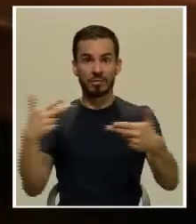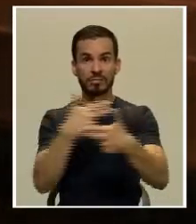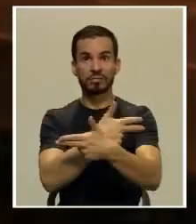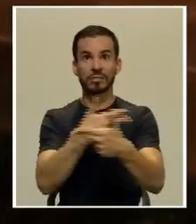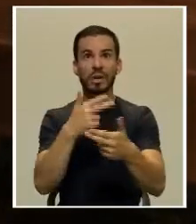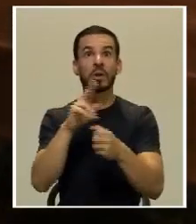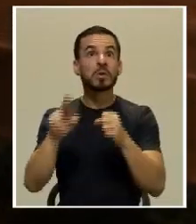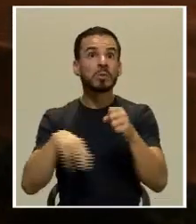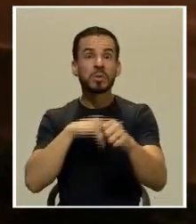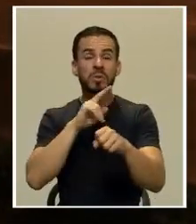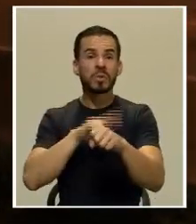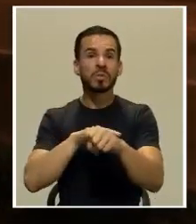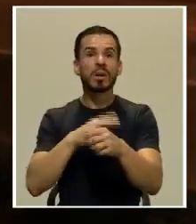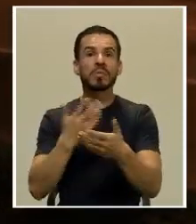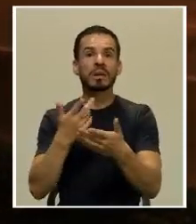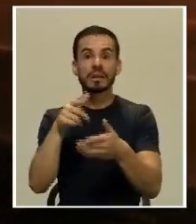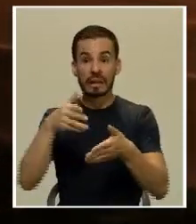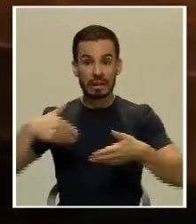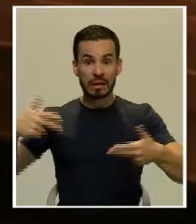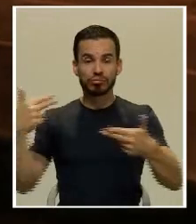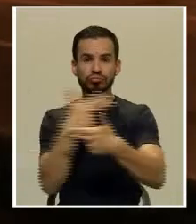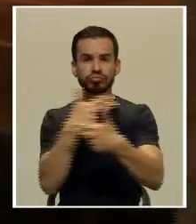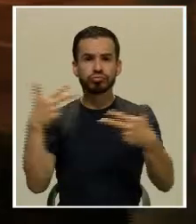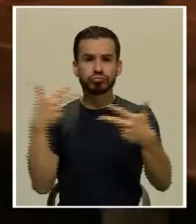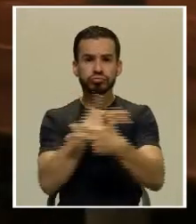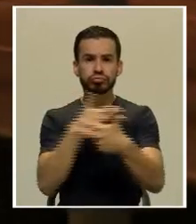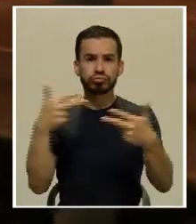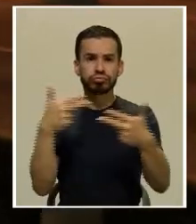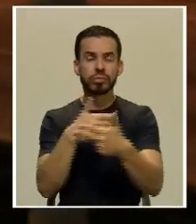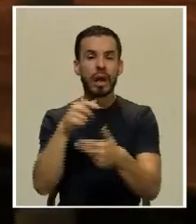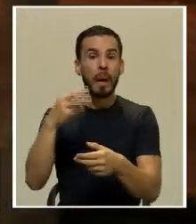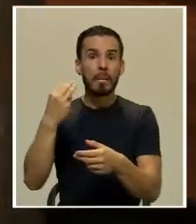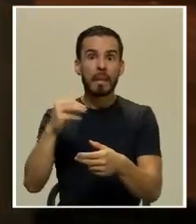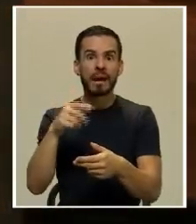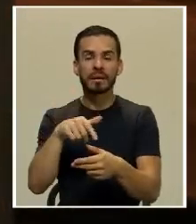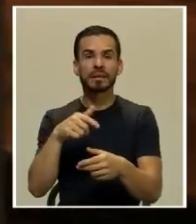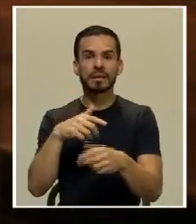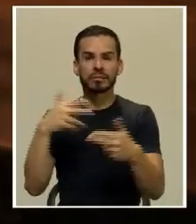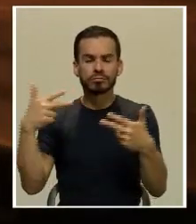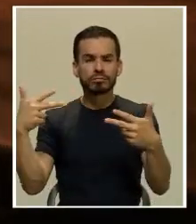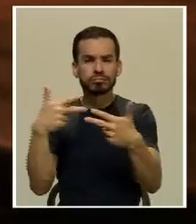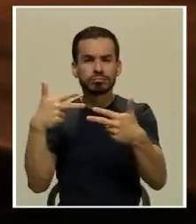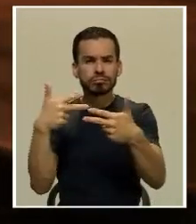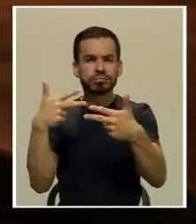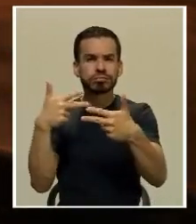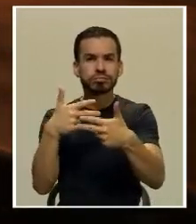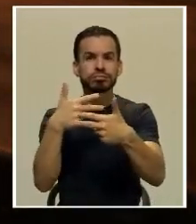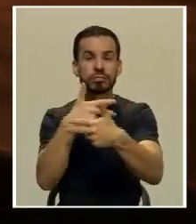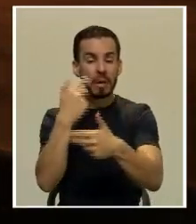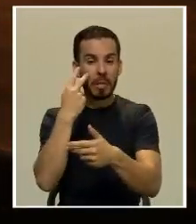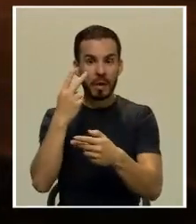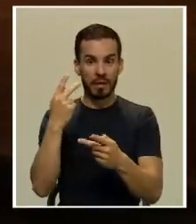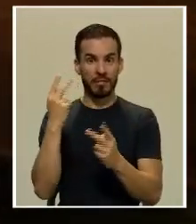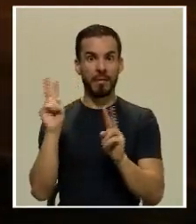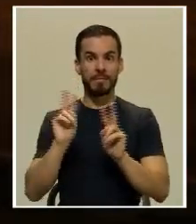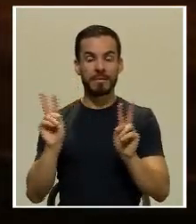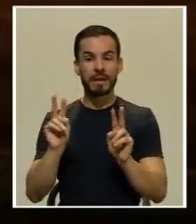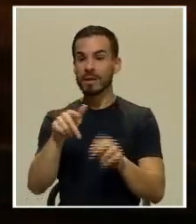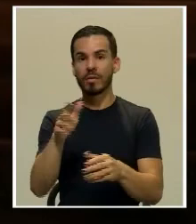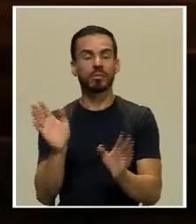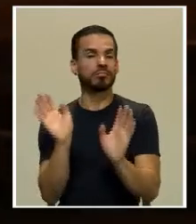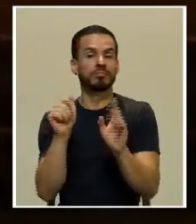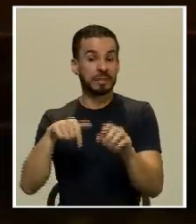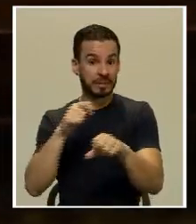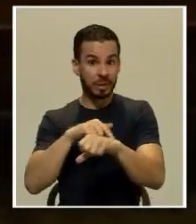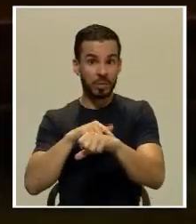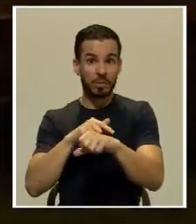que habitualmente es esta autopista a esta hora de un martes, que está cargada de vehículos, ustedes pueden ver en vivo que en este